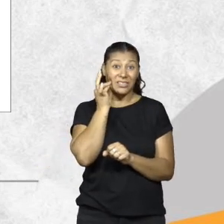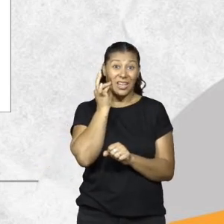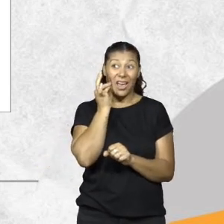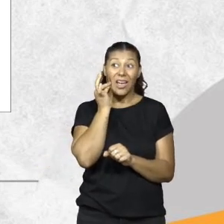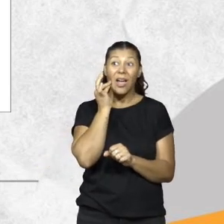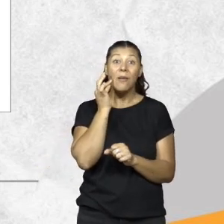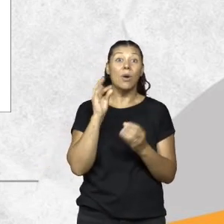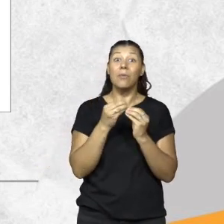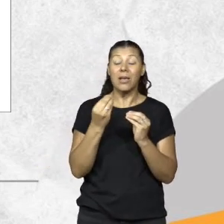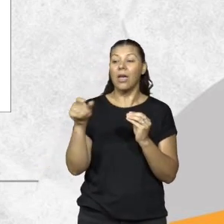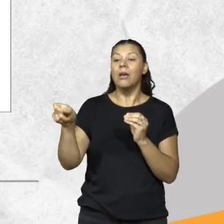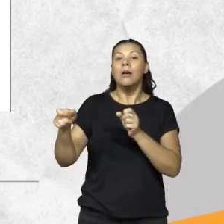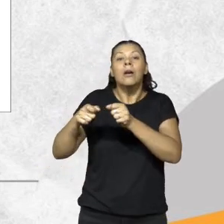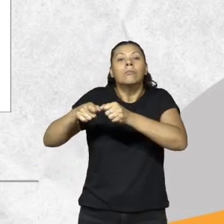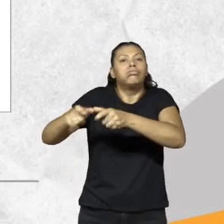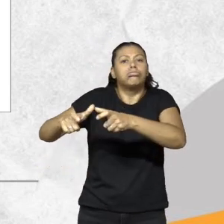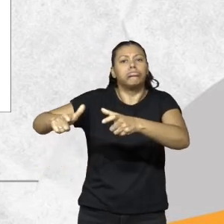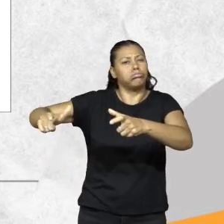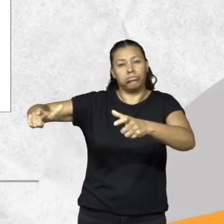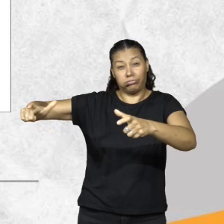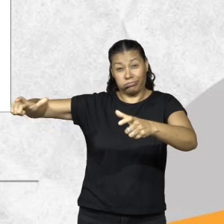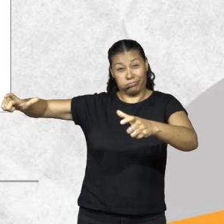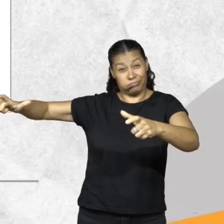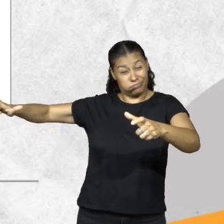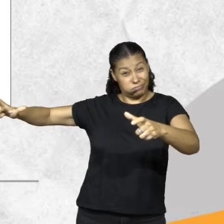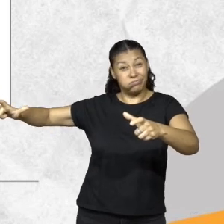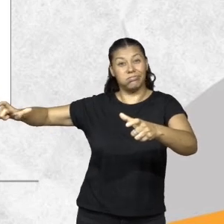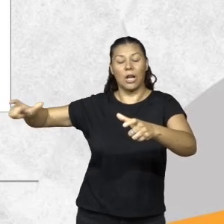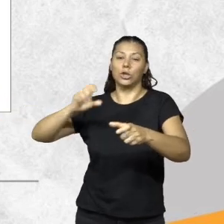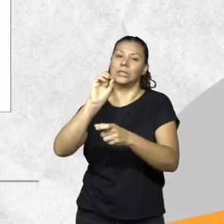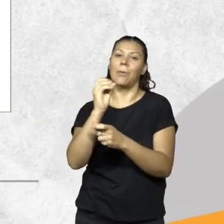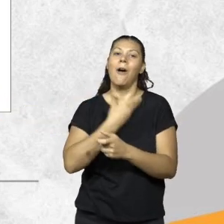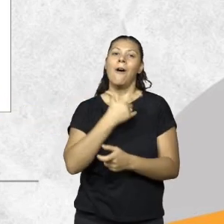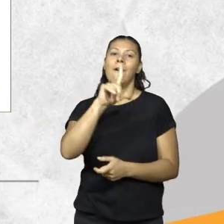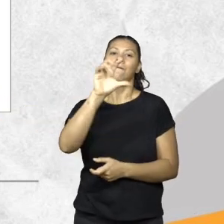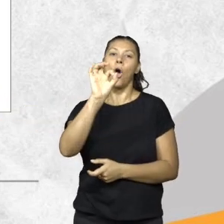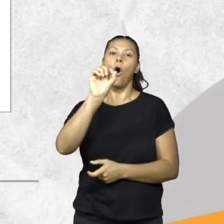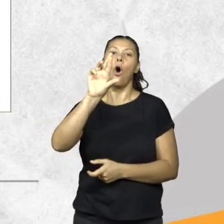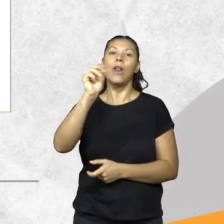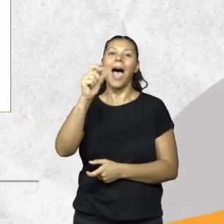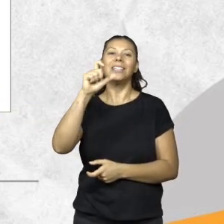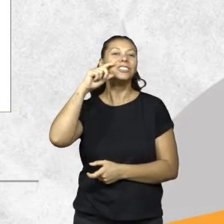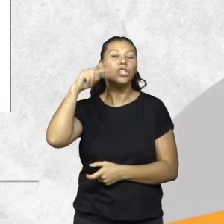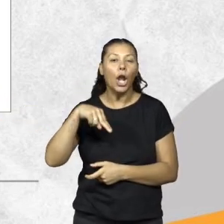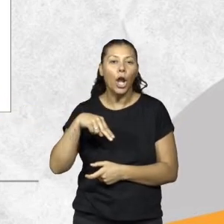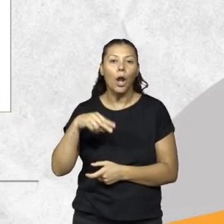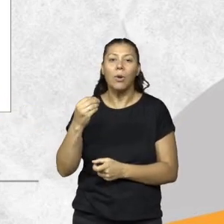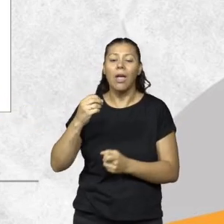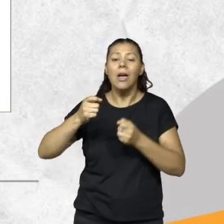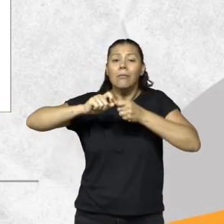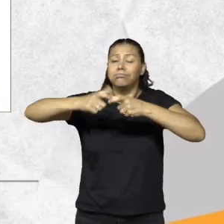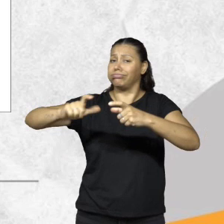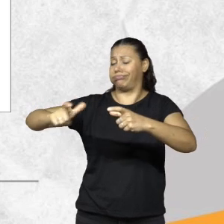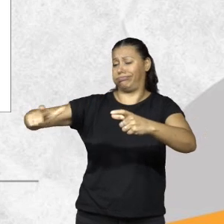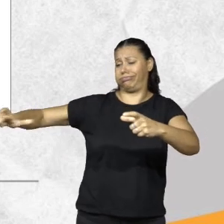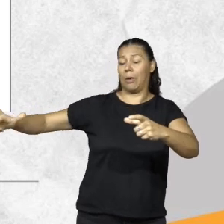es decir, cuando hay un crecimiento, una floración como lo llamamos, cuando se reproducen. ¿Por qué? Porque